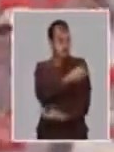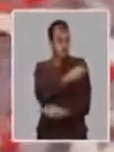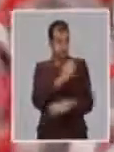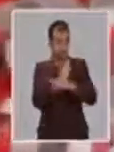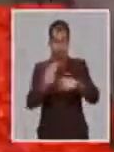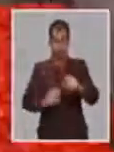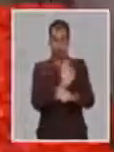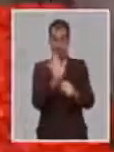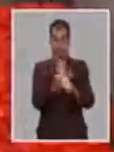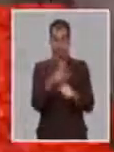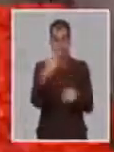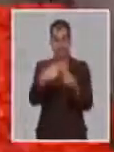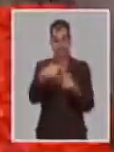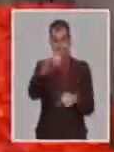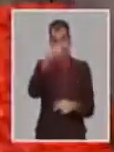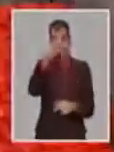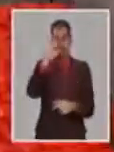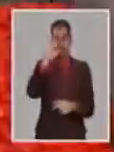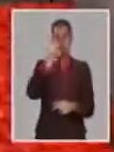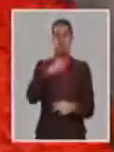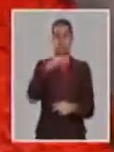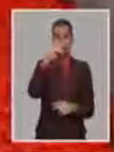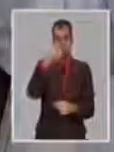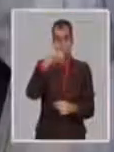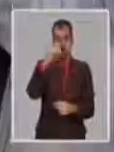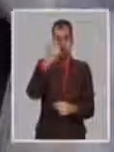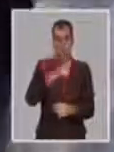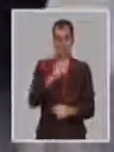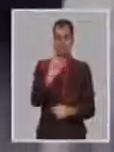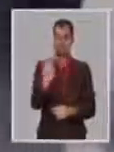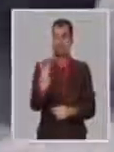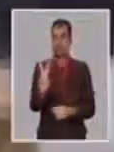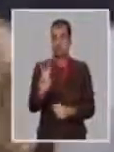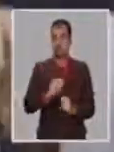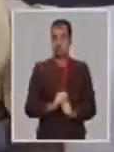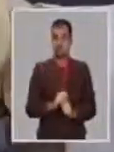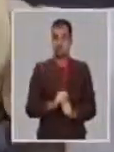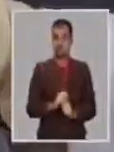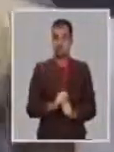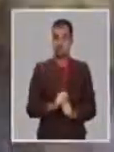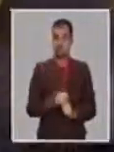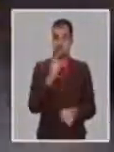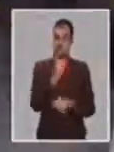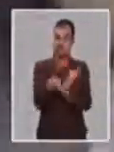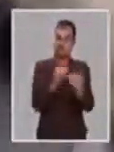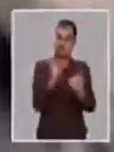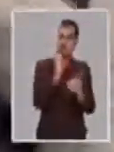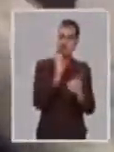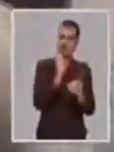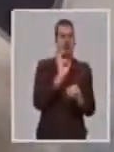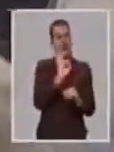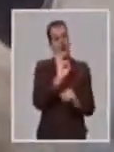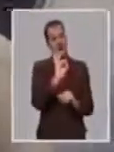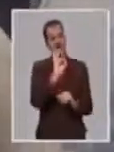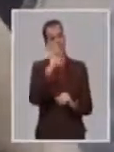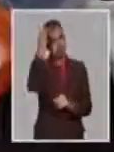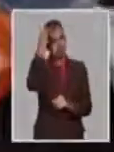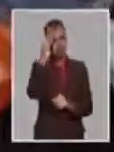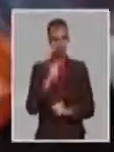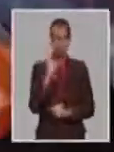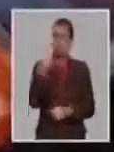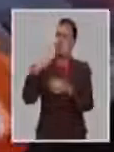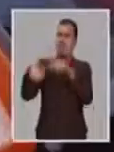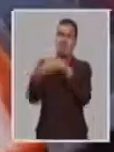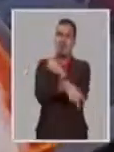contra la COVID-19, Soberana 02, en inglés y español. Mientras que muchos otros países en desarrollo han competido